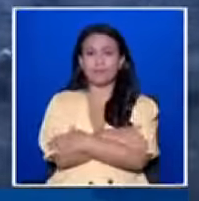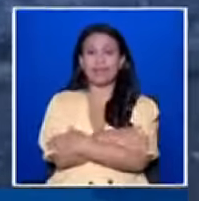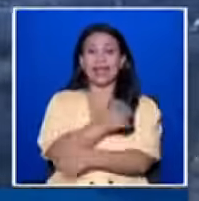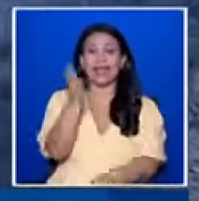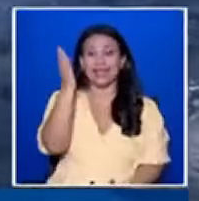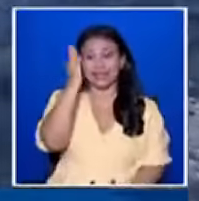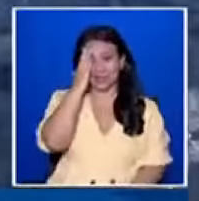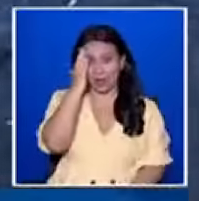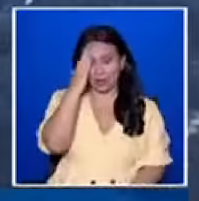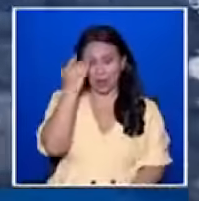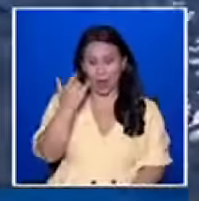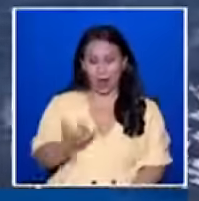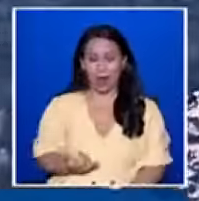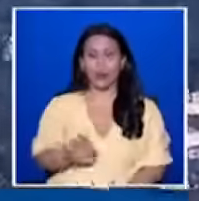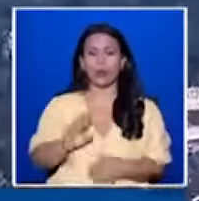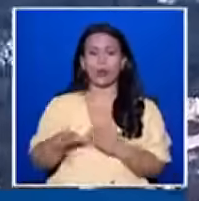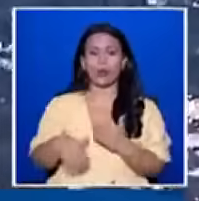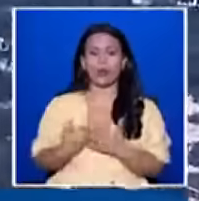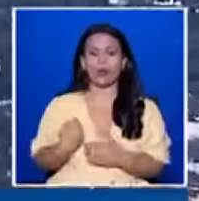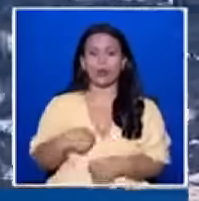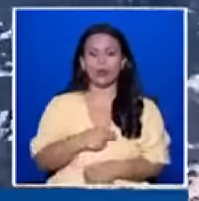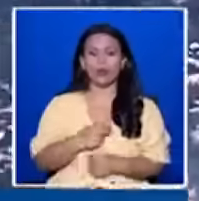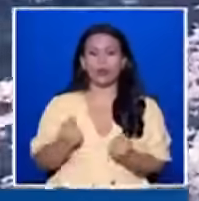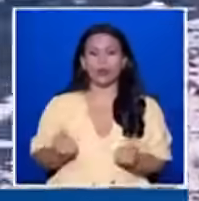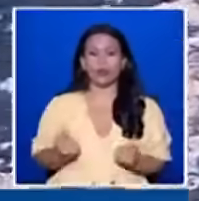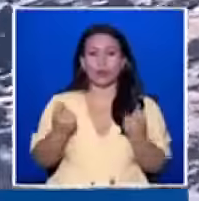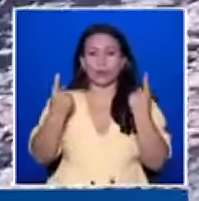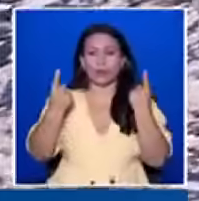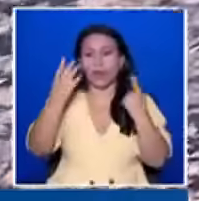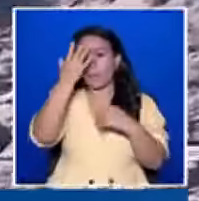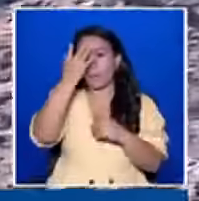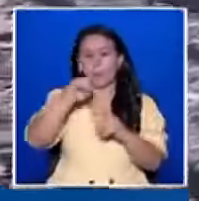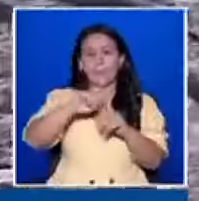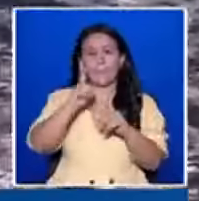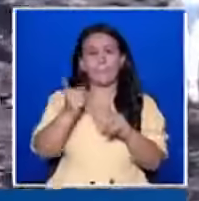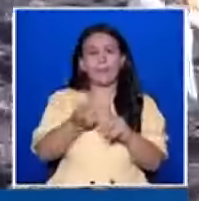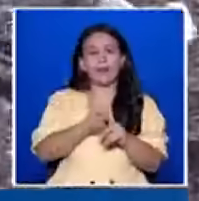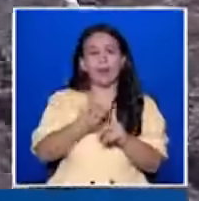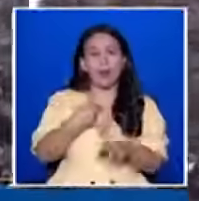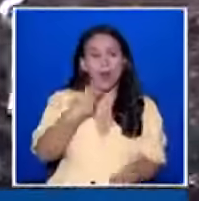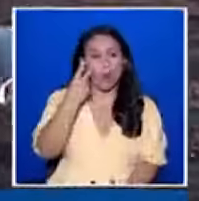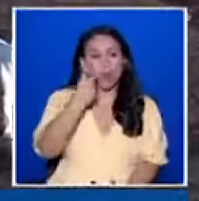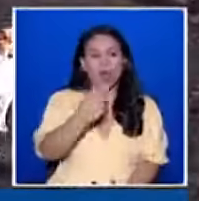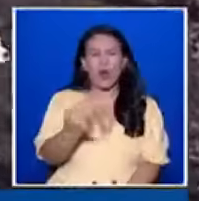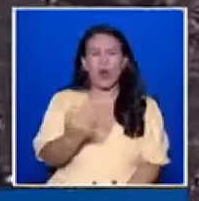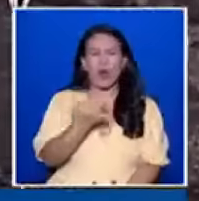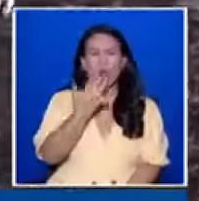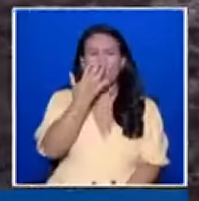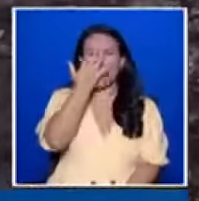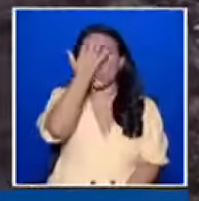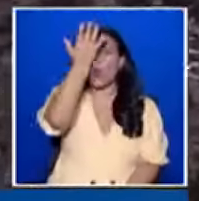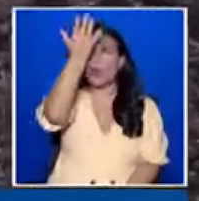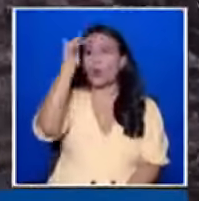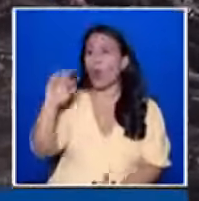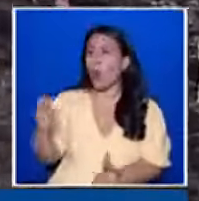que nosotros nos quedamos sorprendidos porque al principio cuando veíamos el humo venir desde